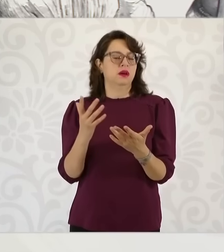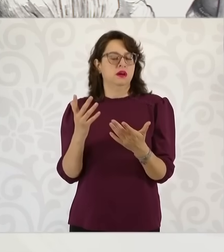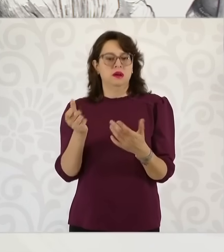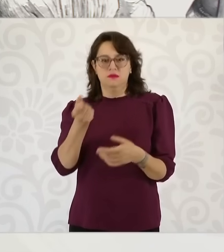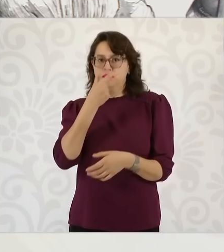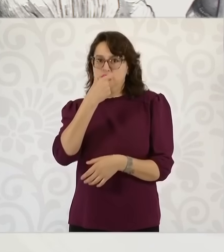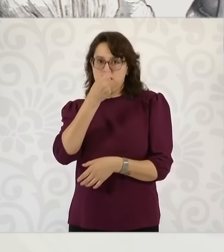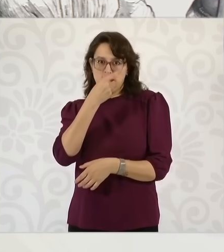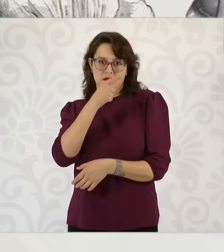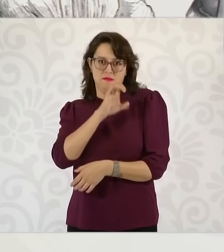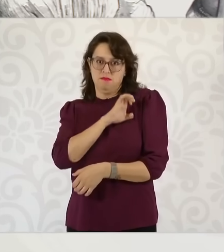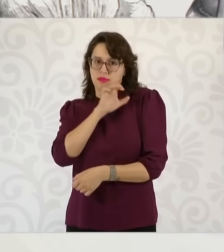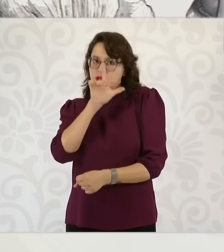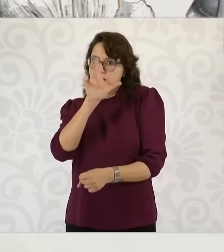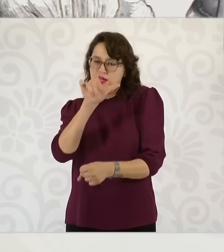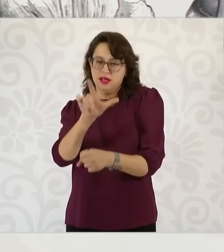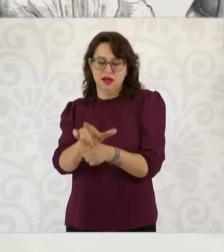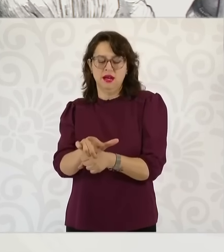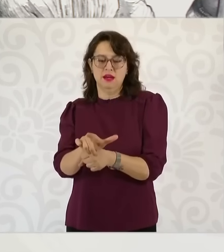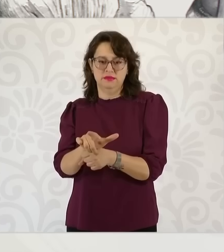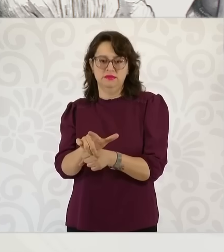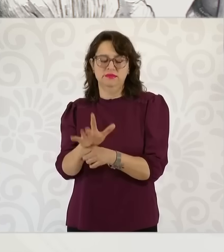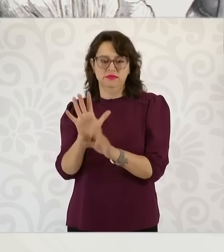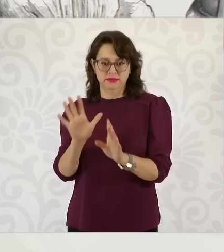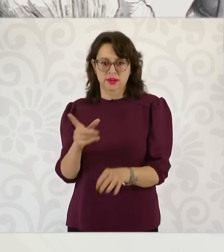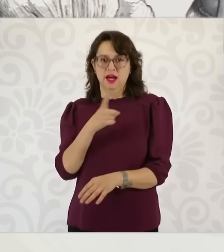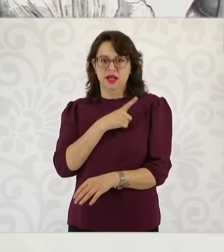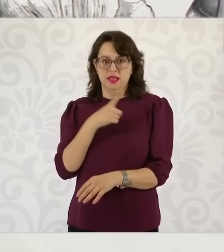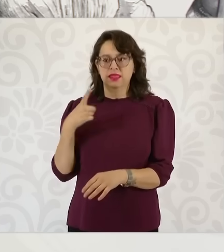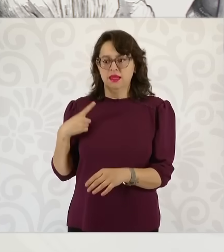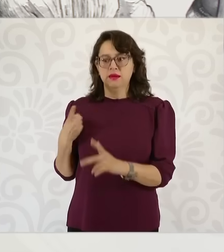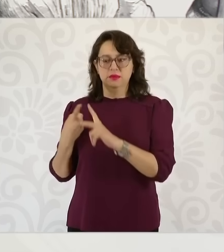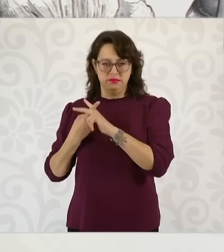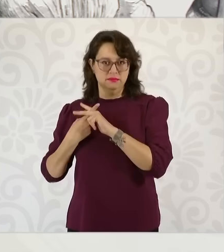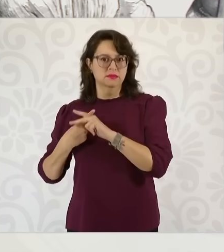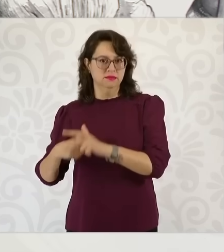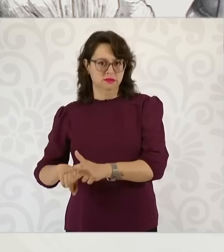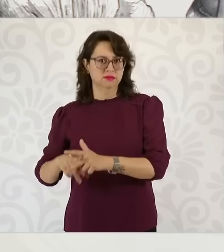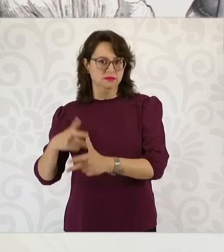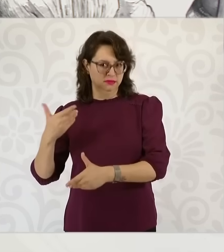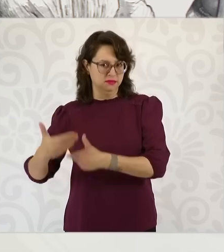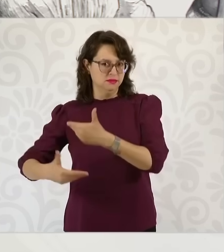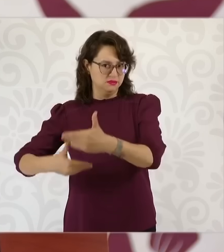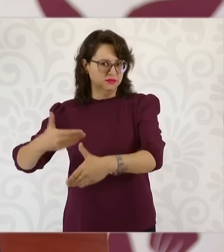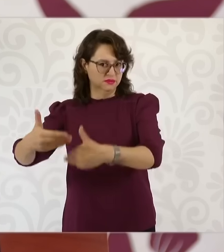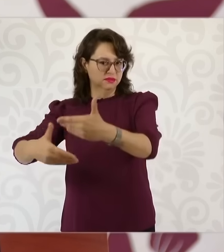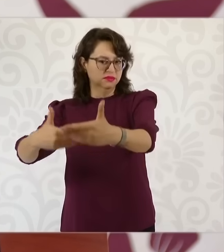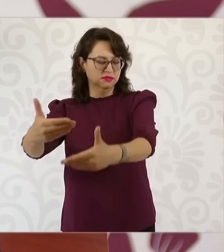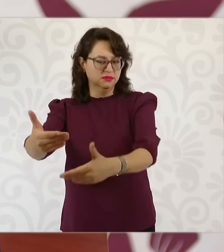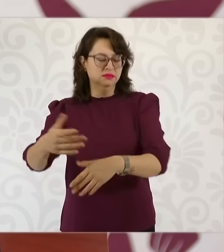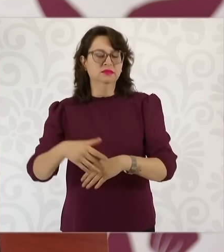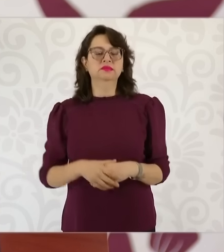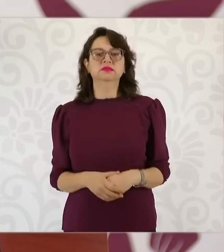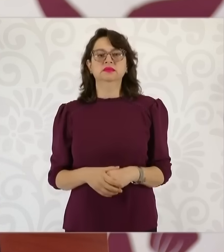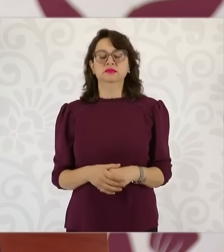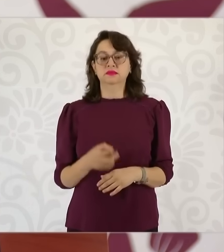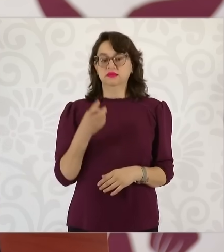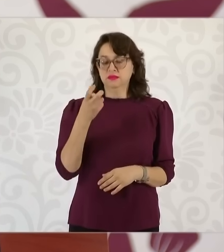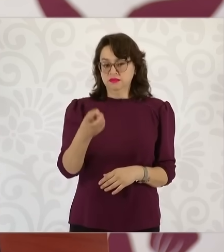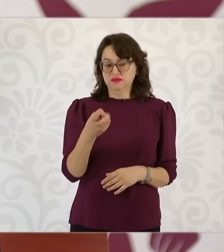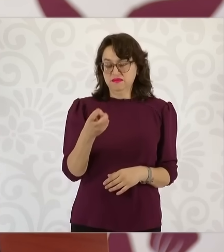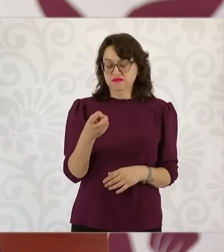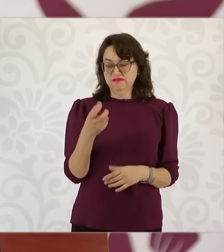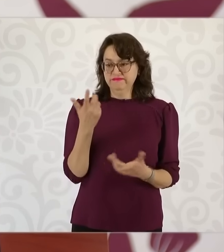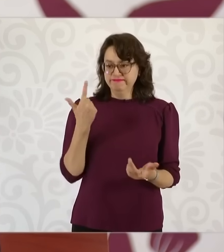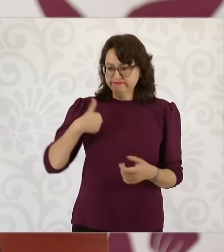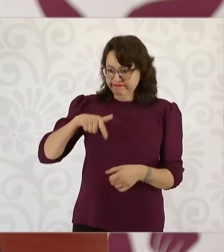de especialidad en algún consultorio. Lo que hemos estado trabajando, sobre todo para algunos tipos de cáncer